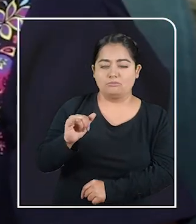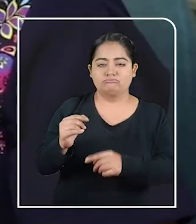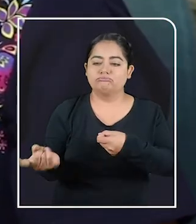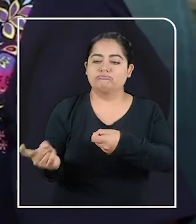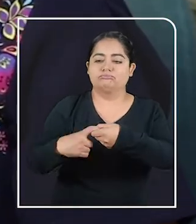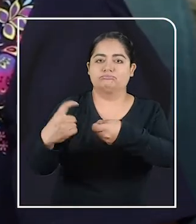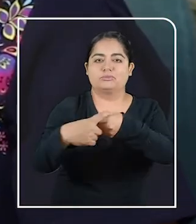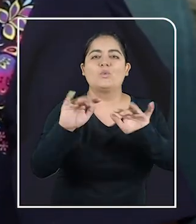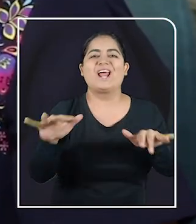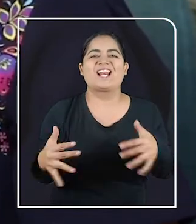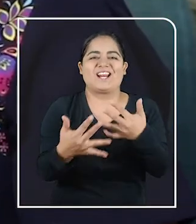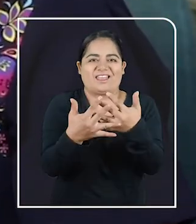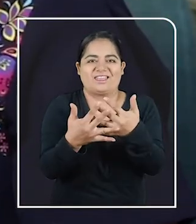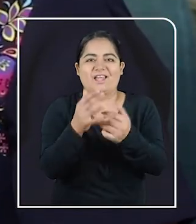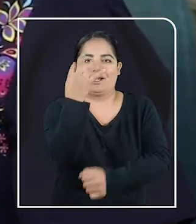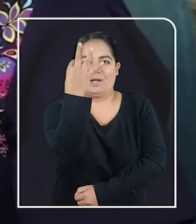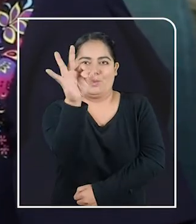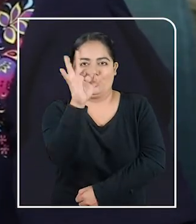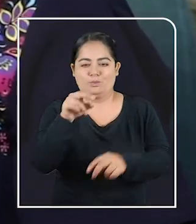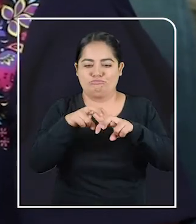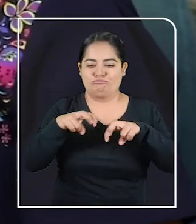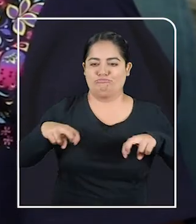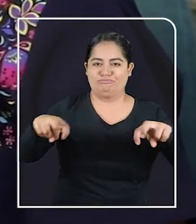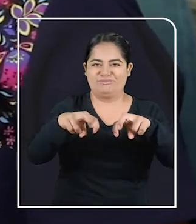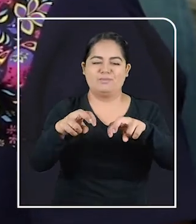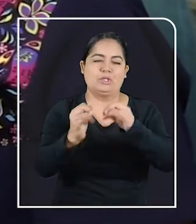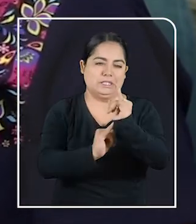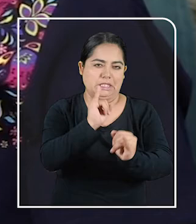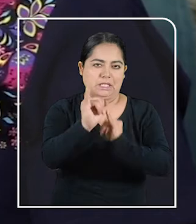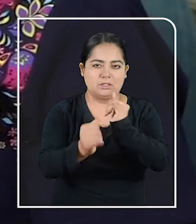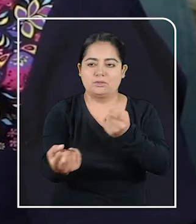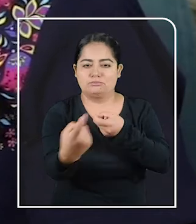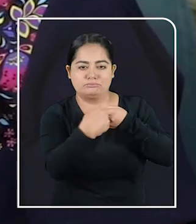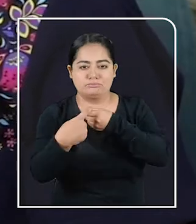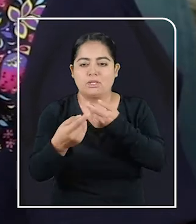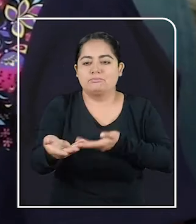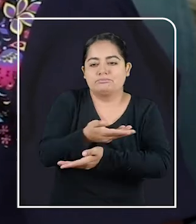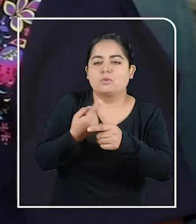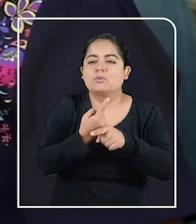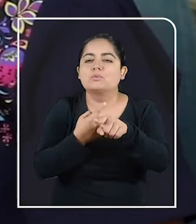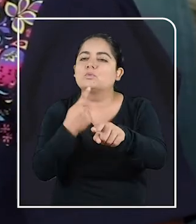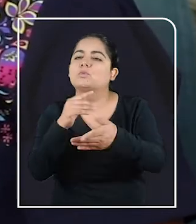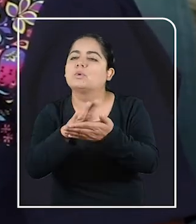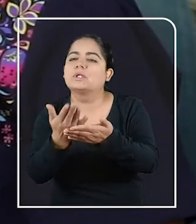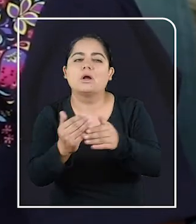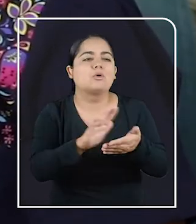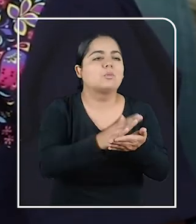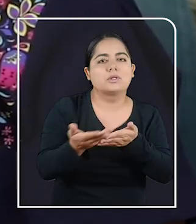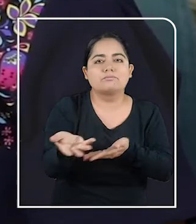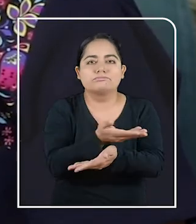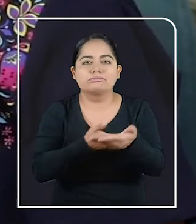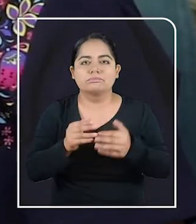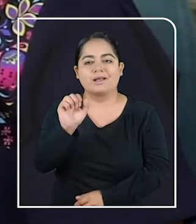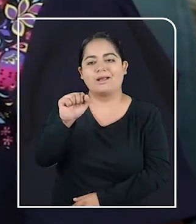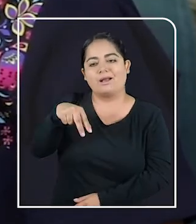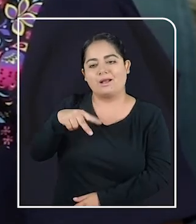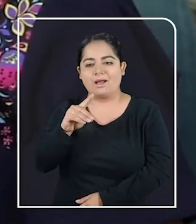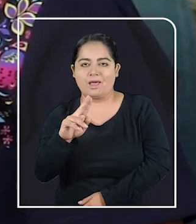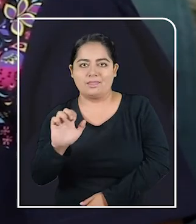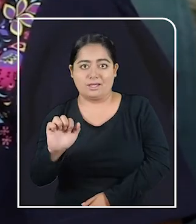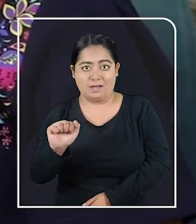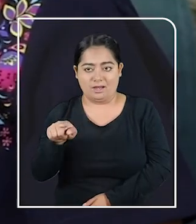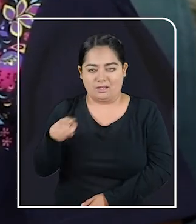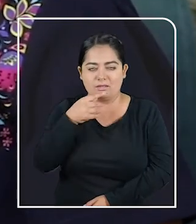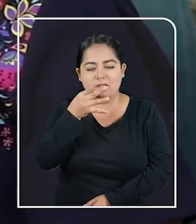de redes con Andrea y en reuniones de trabajo para ver cómo iba el proceso de esto. Y Andrea nos invita a